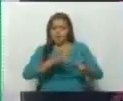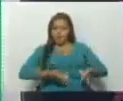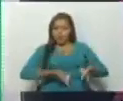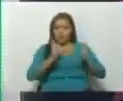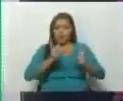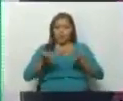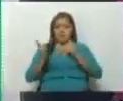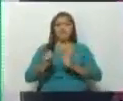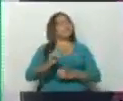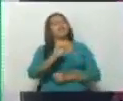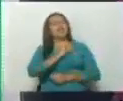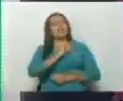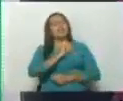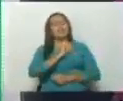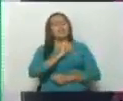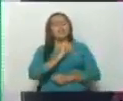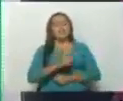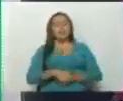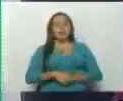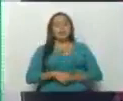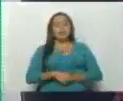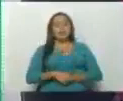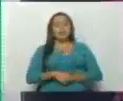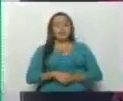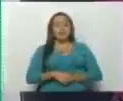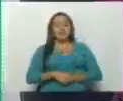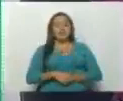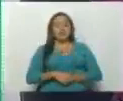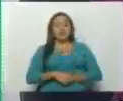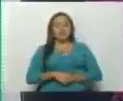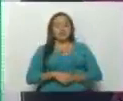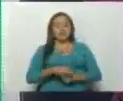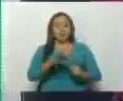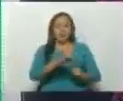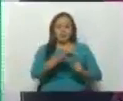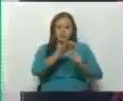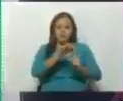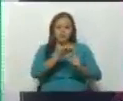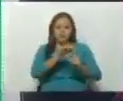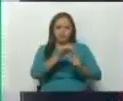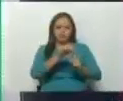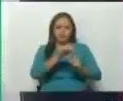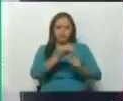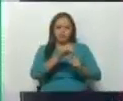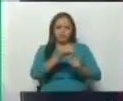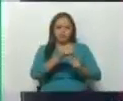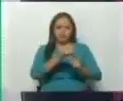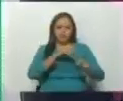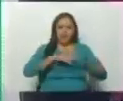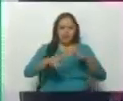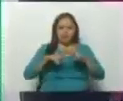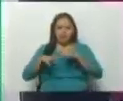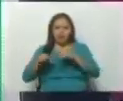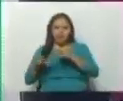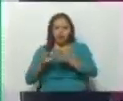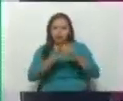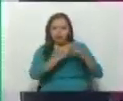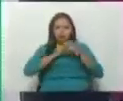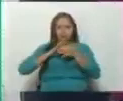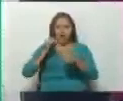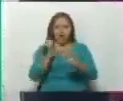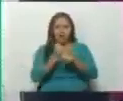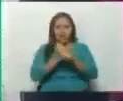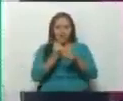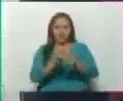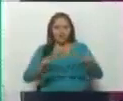lograr identificar y poder lograr articular con la planificación desde el territorio, ¿no? Y de forma